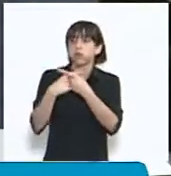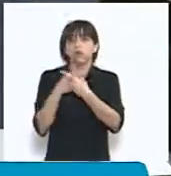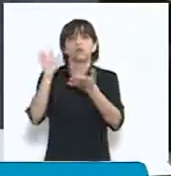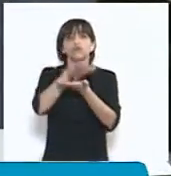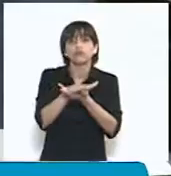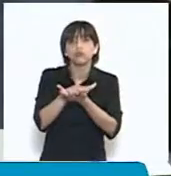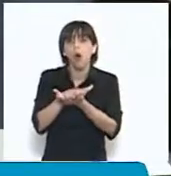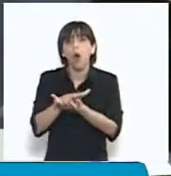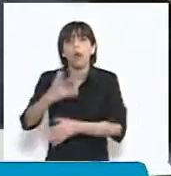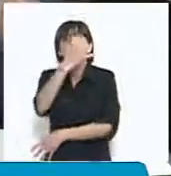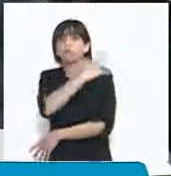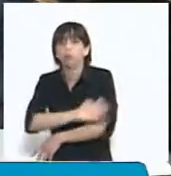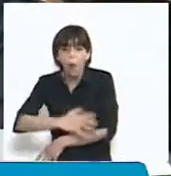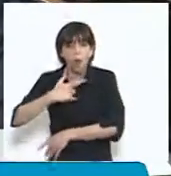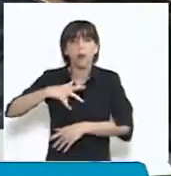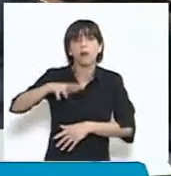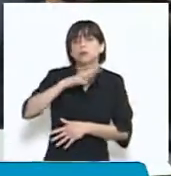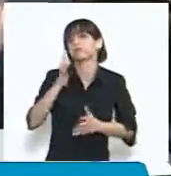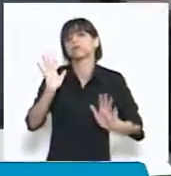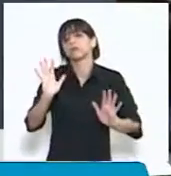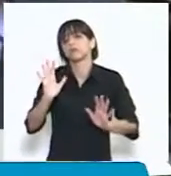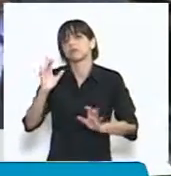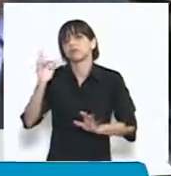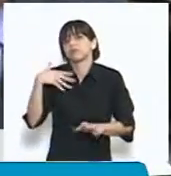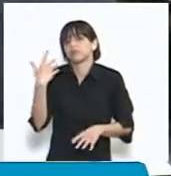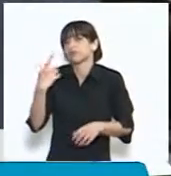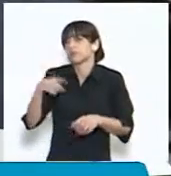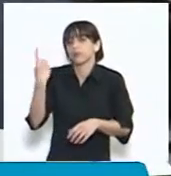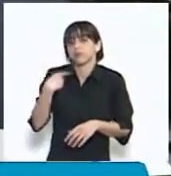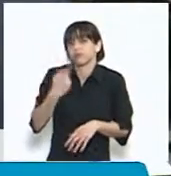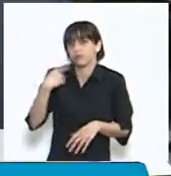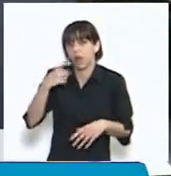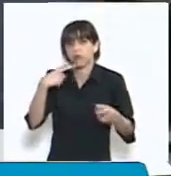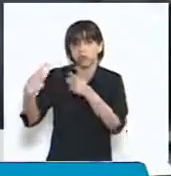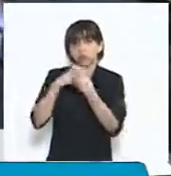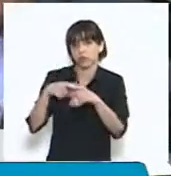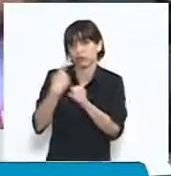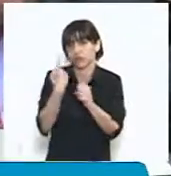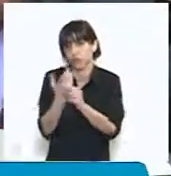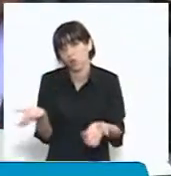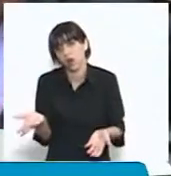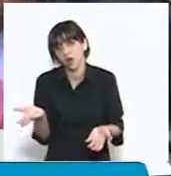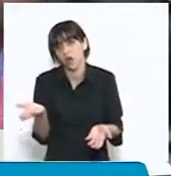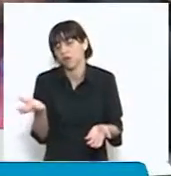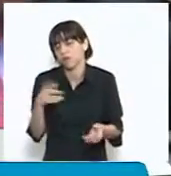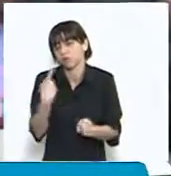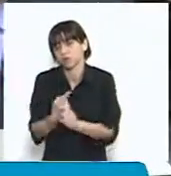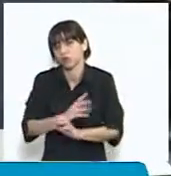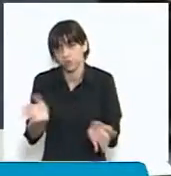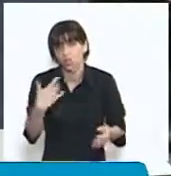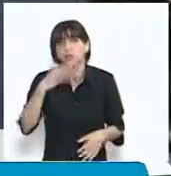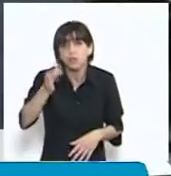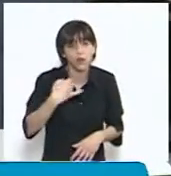terminar. Nosotros no nos ponemos de acuerdo, pero los pobres aumentan. ¿Había más pobres? Había más